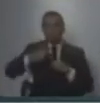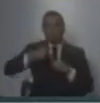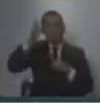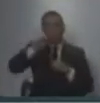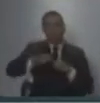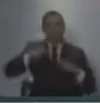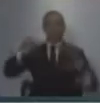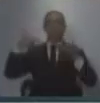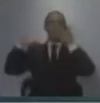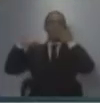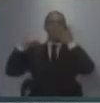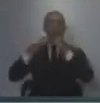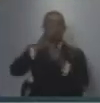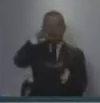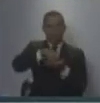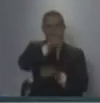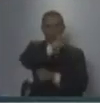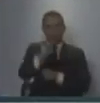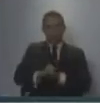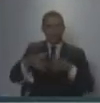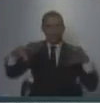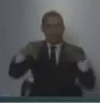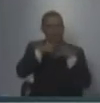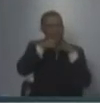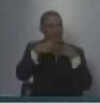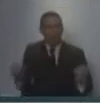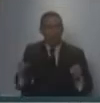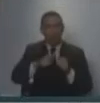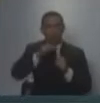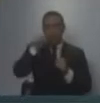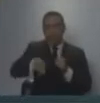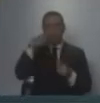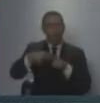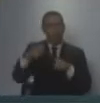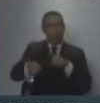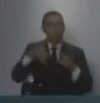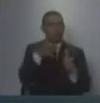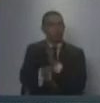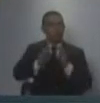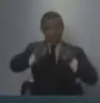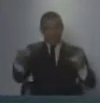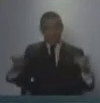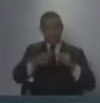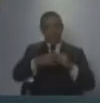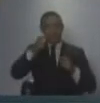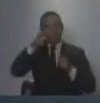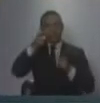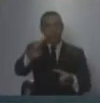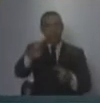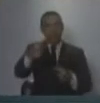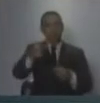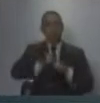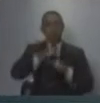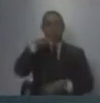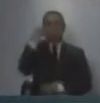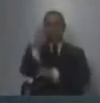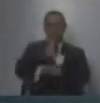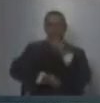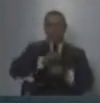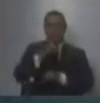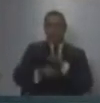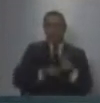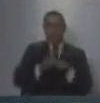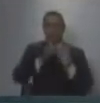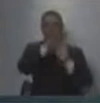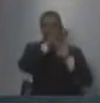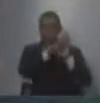Estado. Todas estas actuaciones en materia de seguridad dieron como resultado, por ejemplo, la disminución del